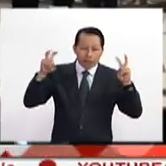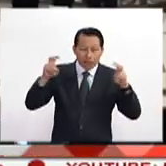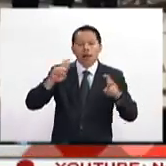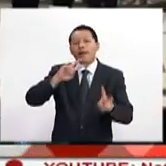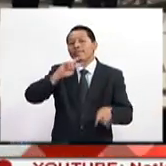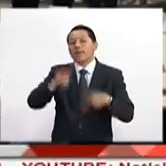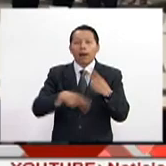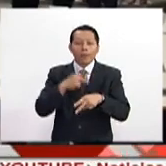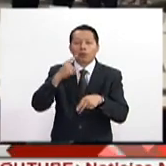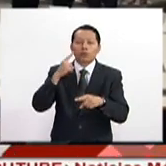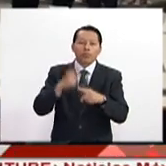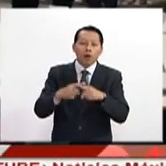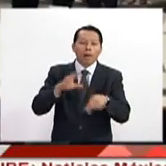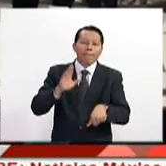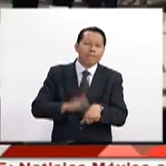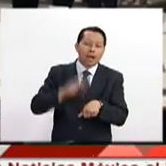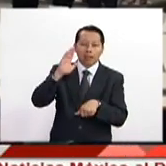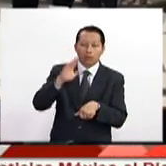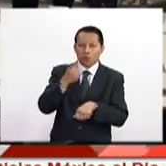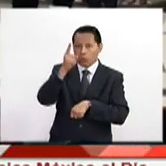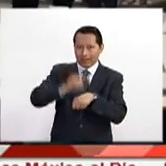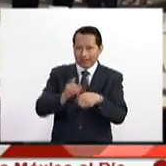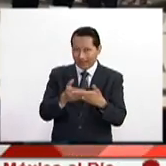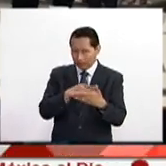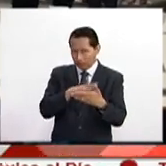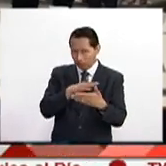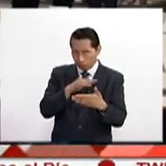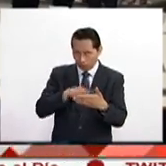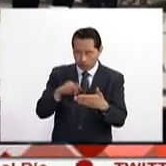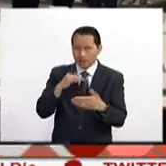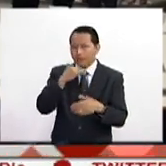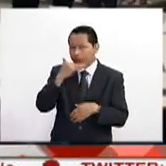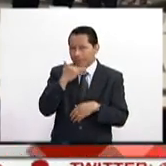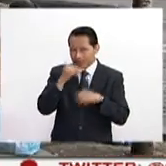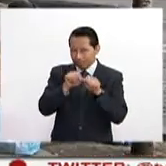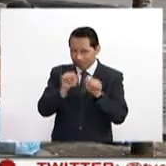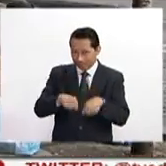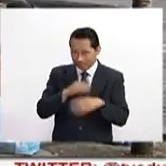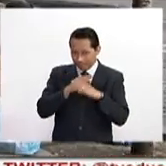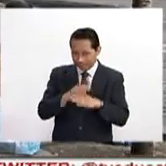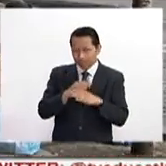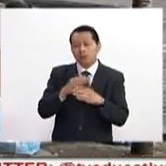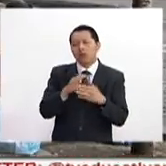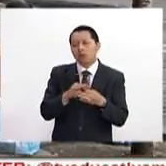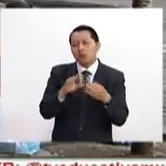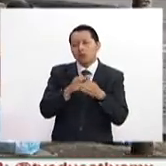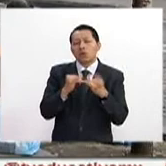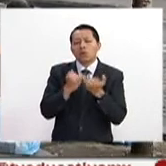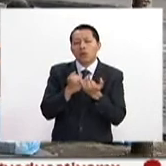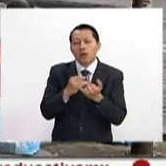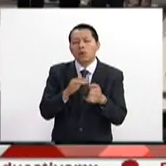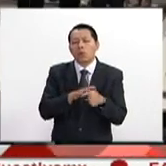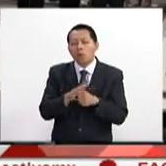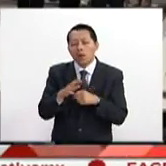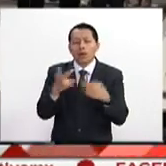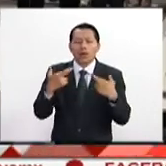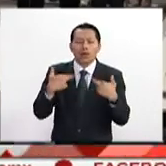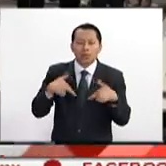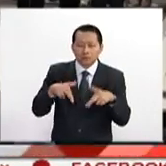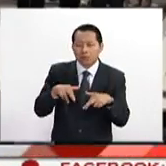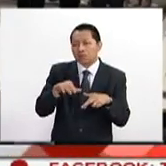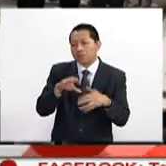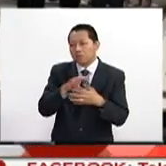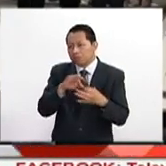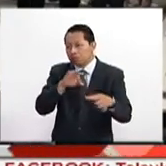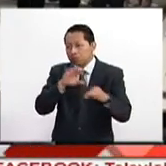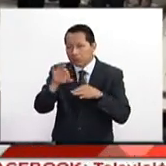eche a andar el Sistema Nacional Anticorrupción. Ahí plantearon concretar las medidas pendientes, nombramientos, presupuestos